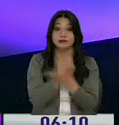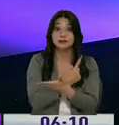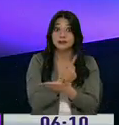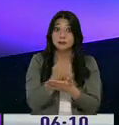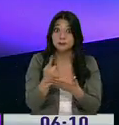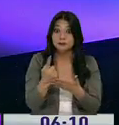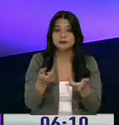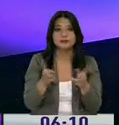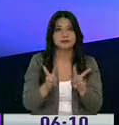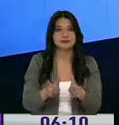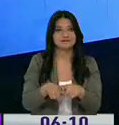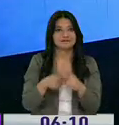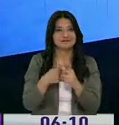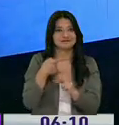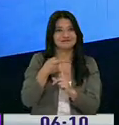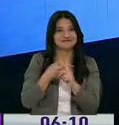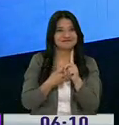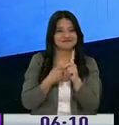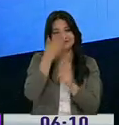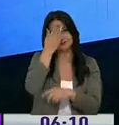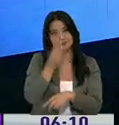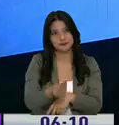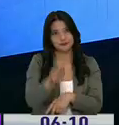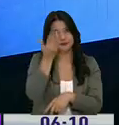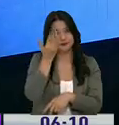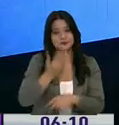también iniciando el mes. Sofía, buen día, adelante.